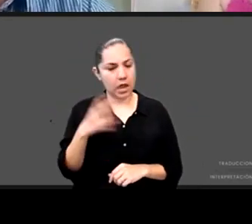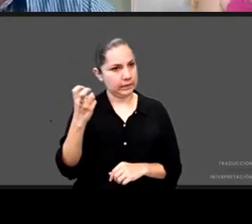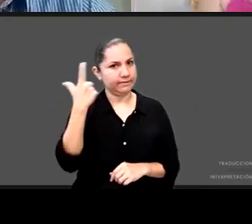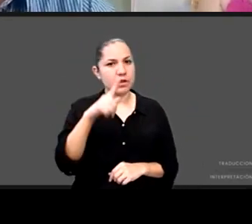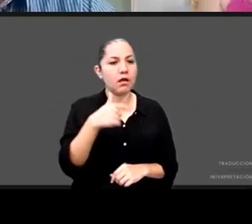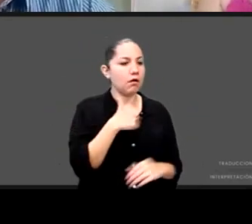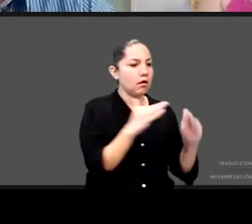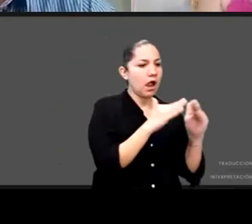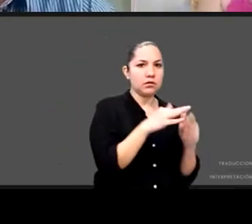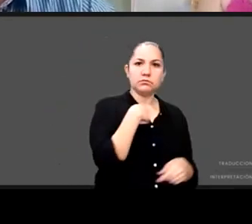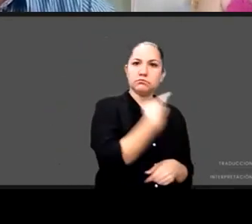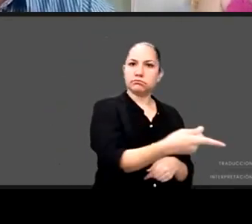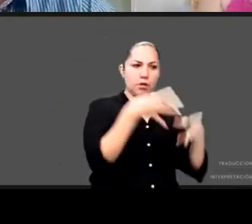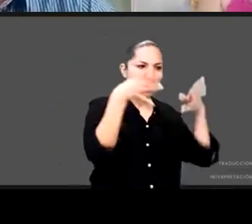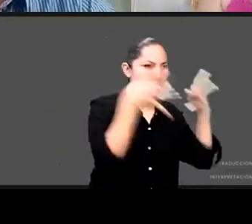a aceptar la violencia